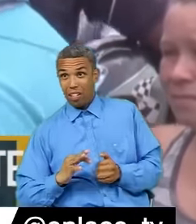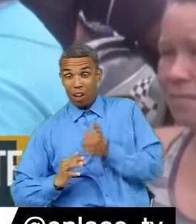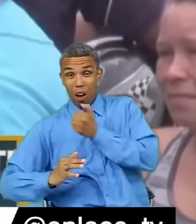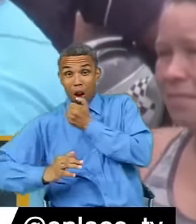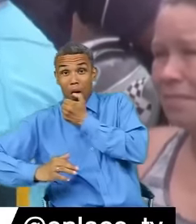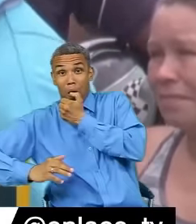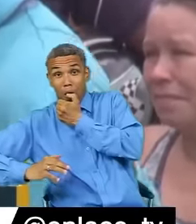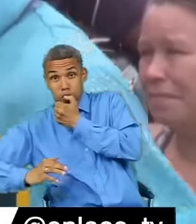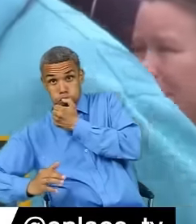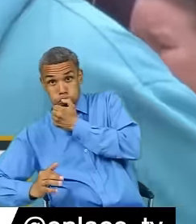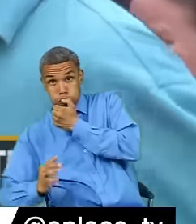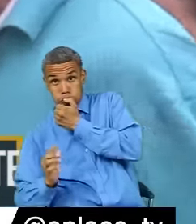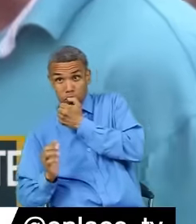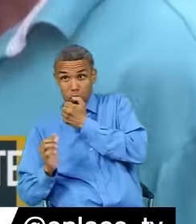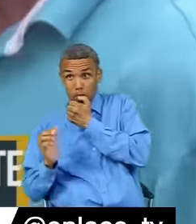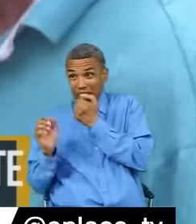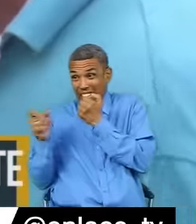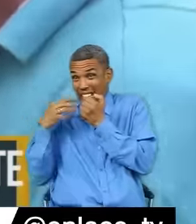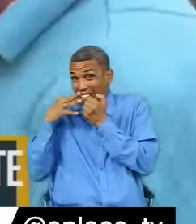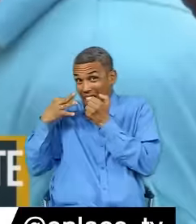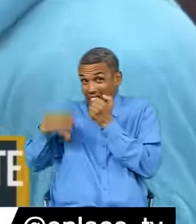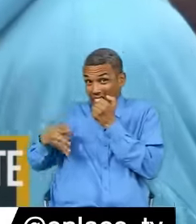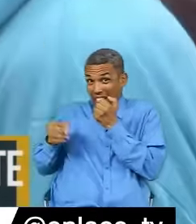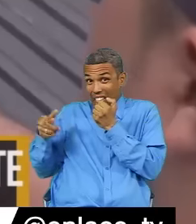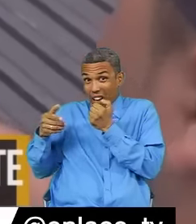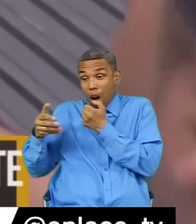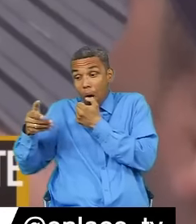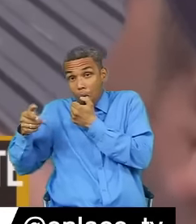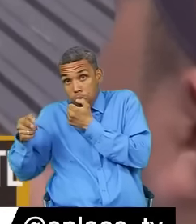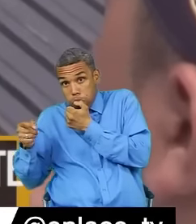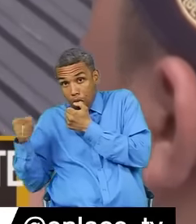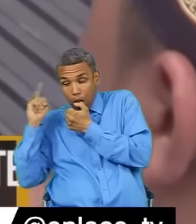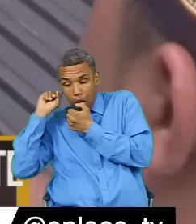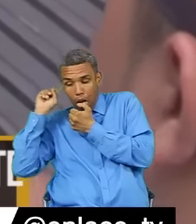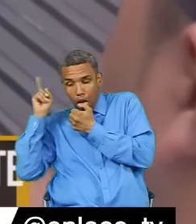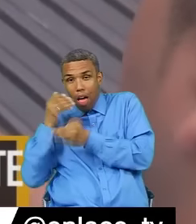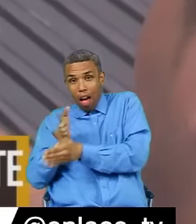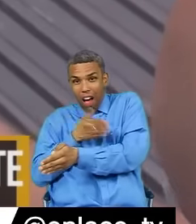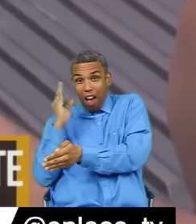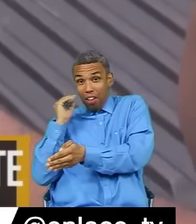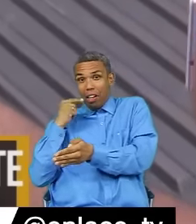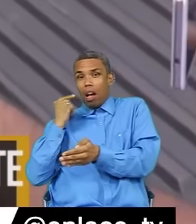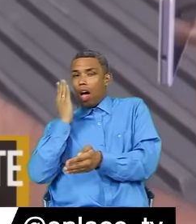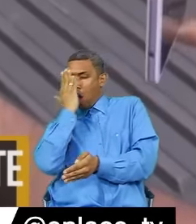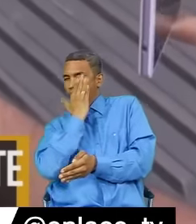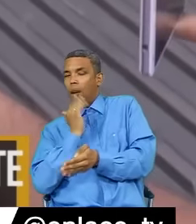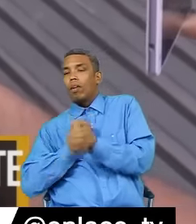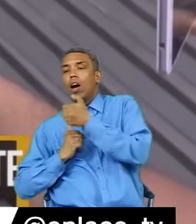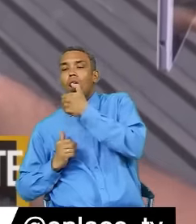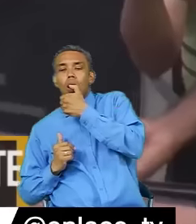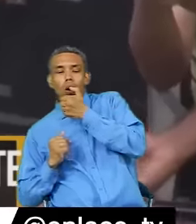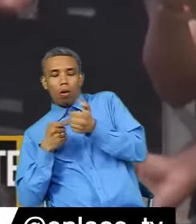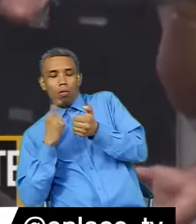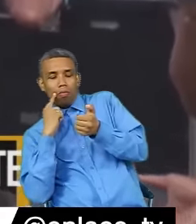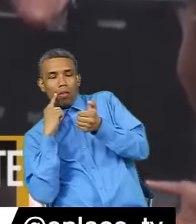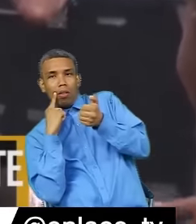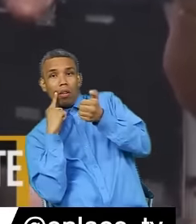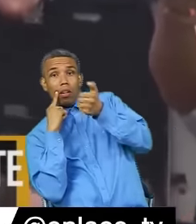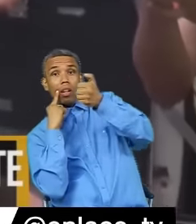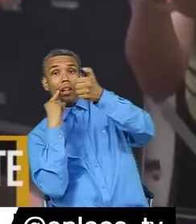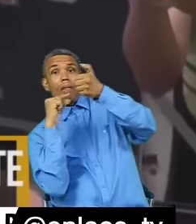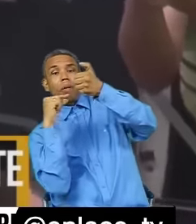noche anterior. A este hombre le salió positiva. Luego a los dos policías les hicieron la prueba y esta le resultó negativa. Los